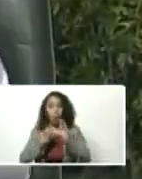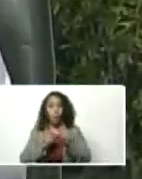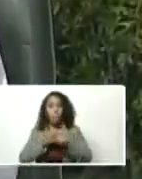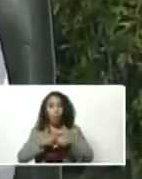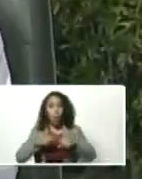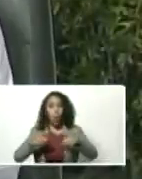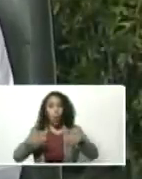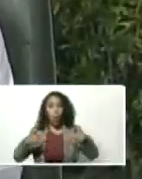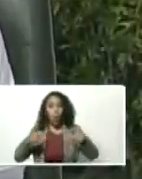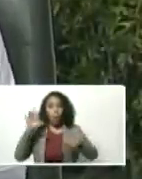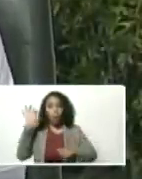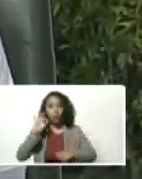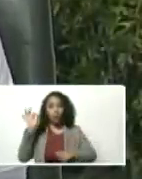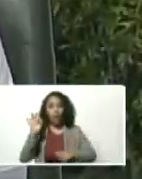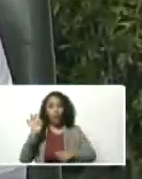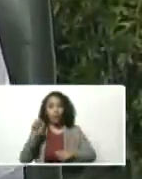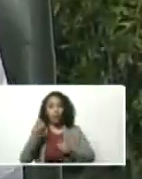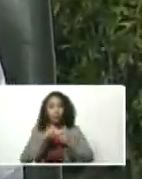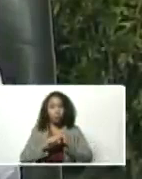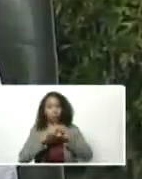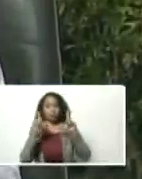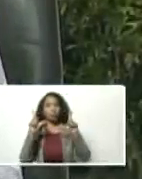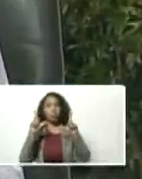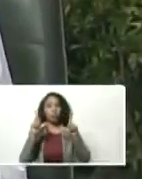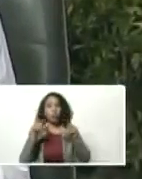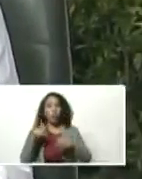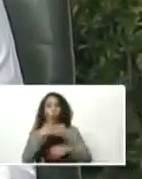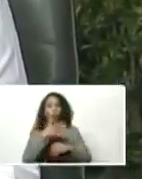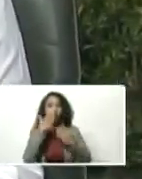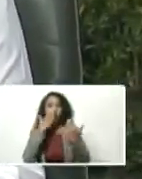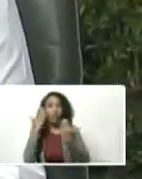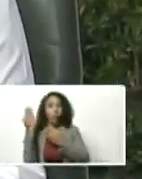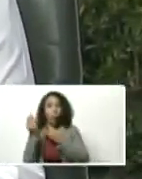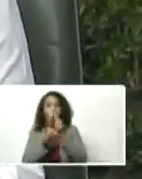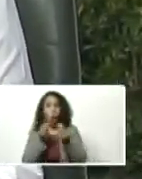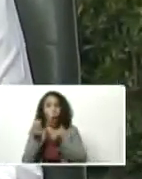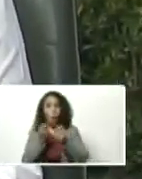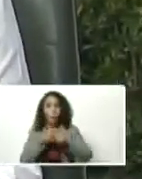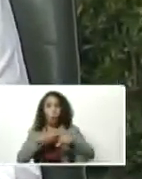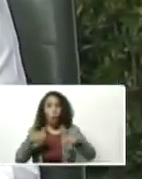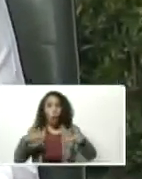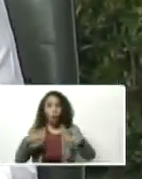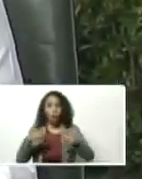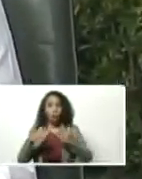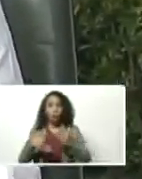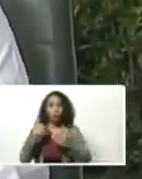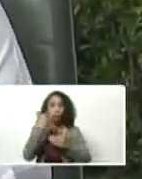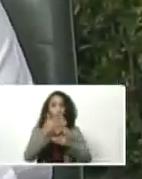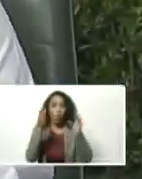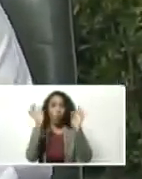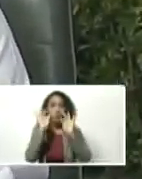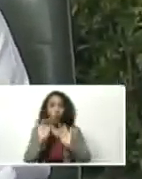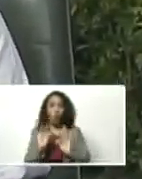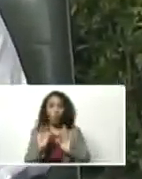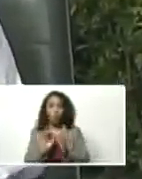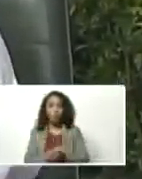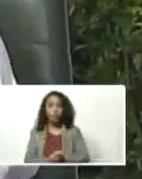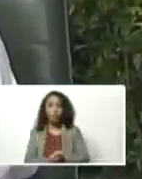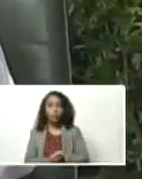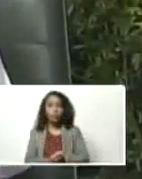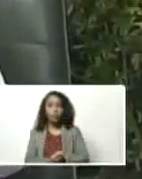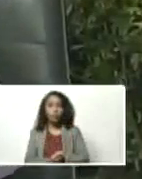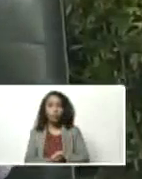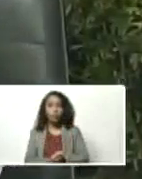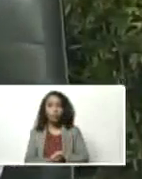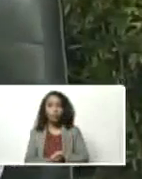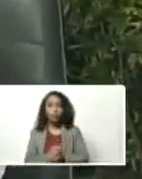Es una cosa impactante cuando vemos el crecimiento. Por otro lado, presidente, lo